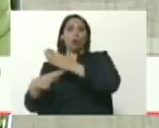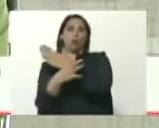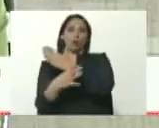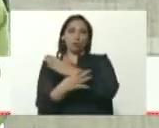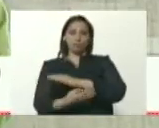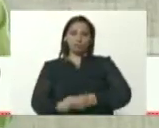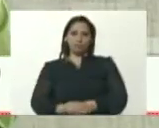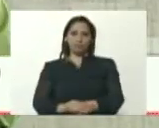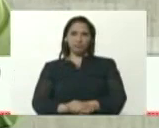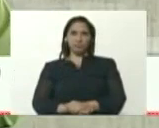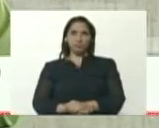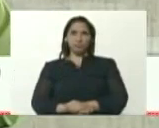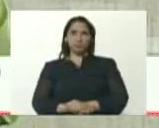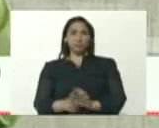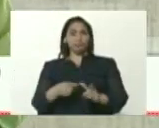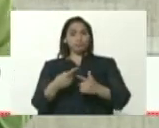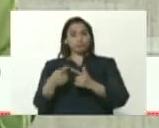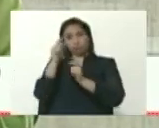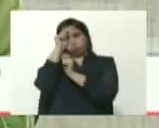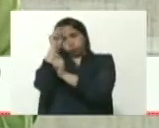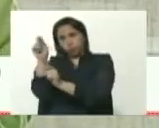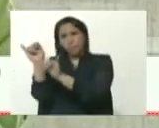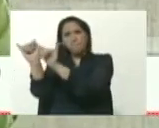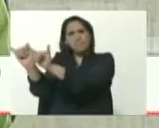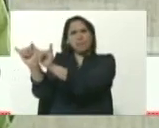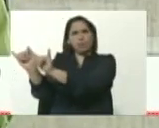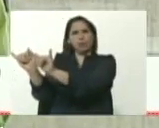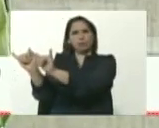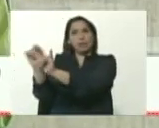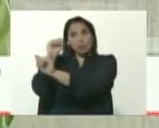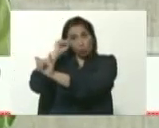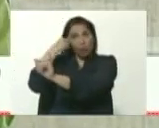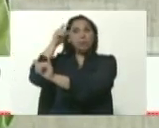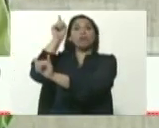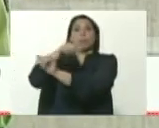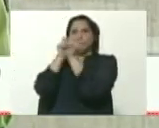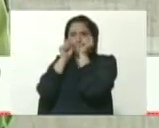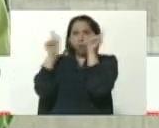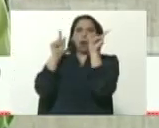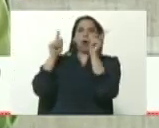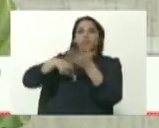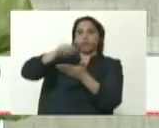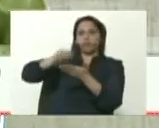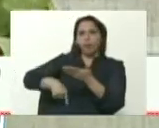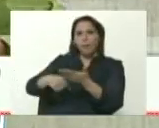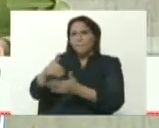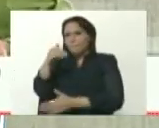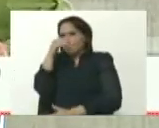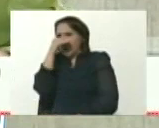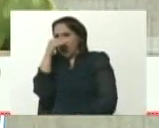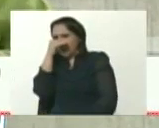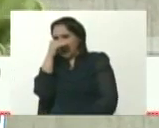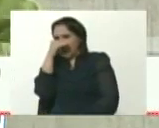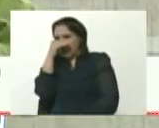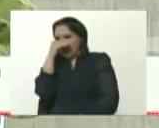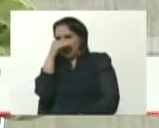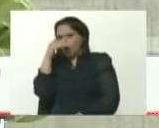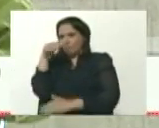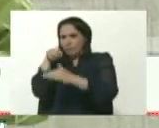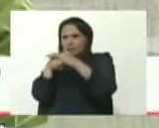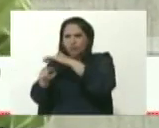¿Ah? Designado por él mismo. Recuerda el escándalo de la contratación de malandros que se metían debajo del